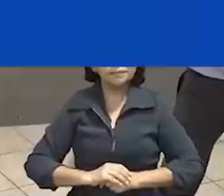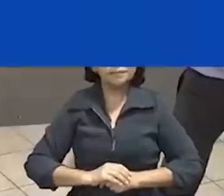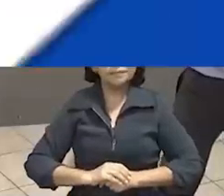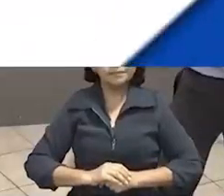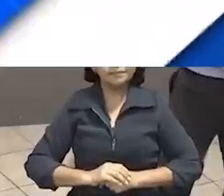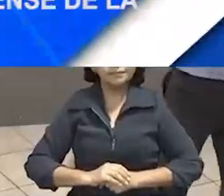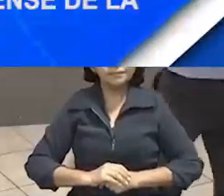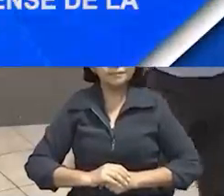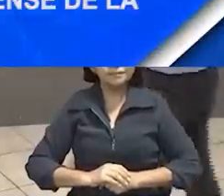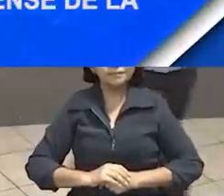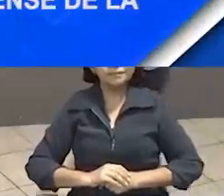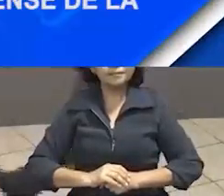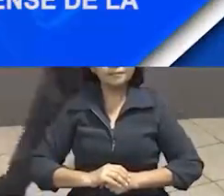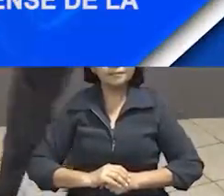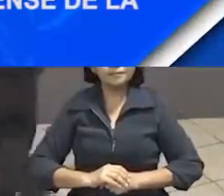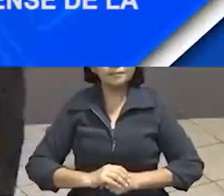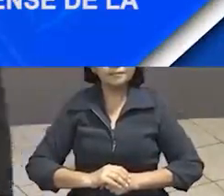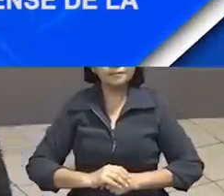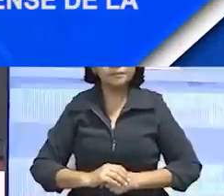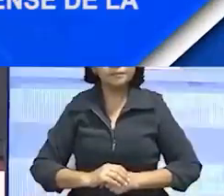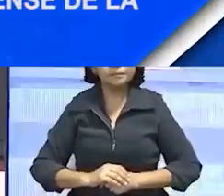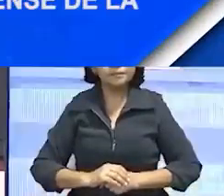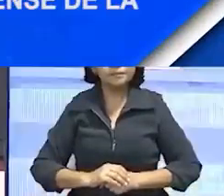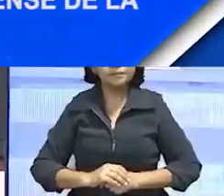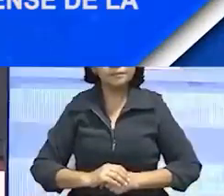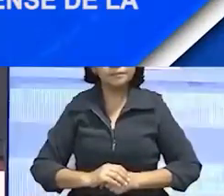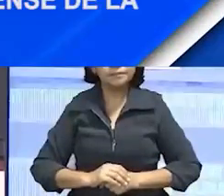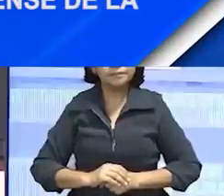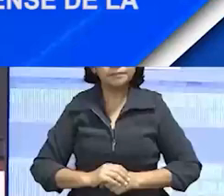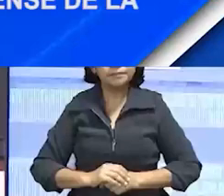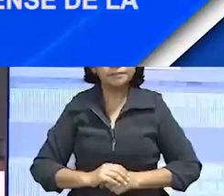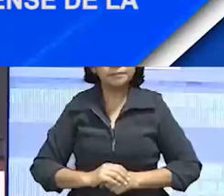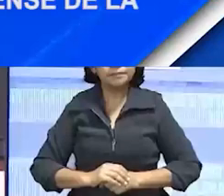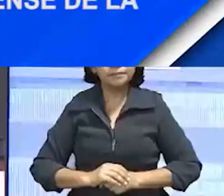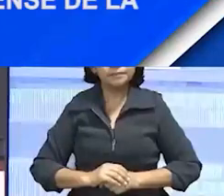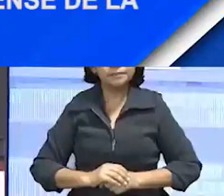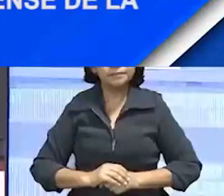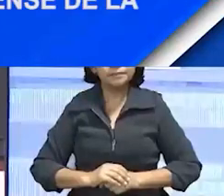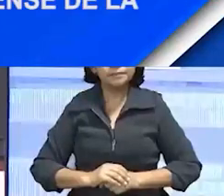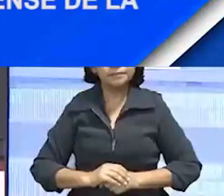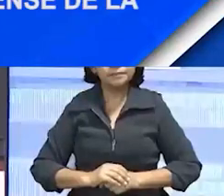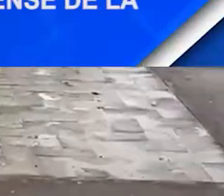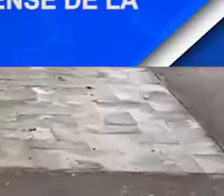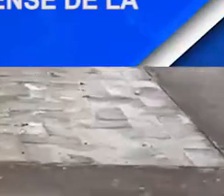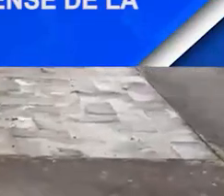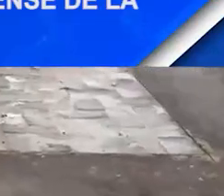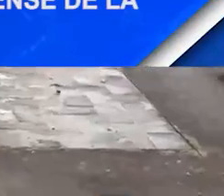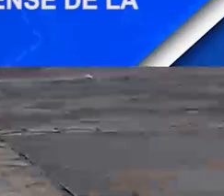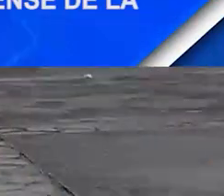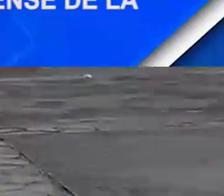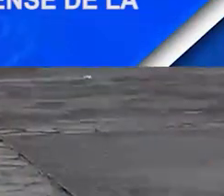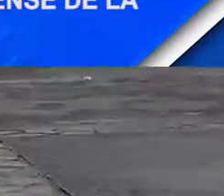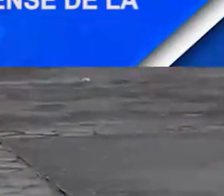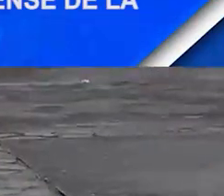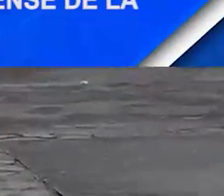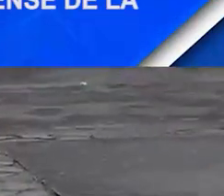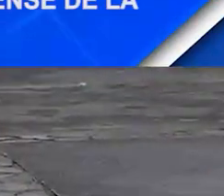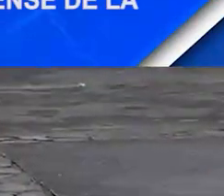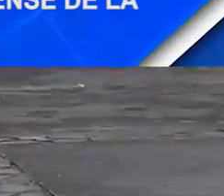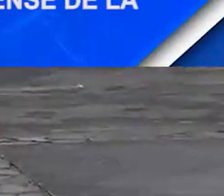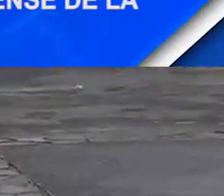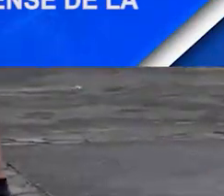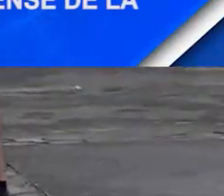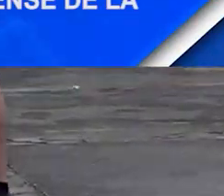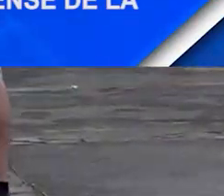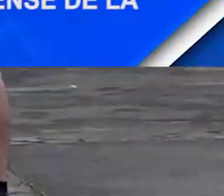La Asamblea Nacional aprobó la actualización del digesto jurídico nicaragüense de la materia de turismo. La actualización permitió